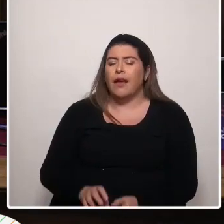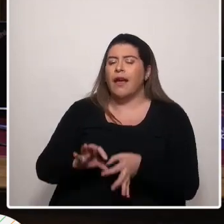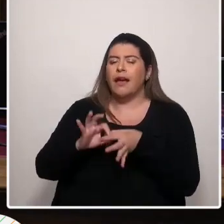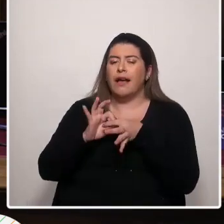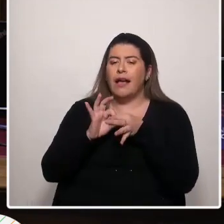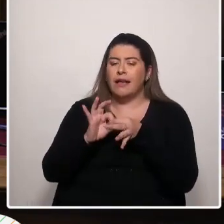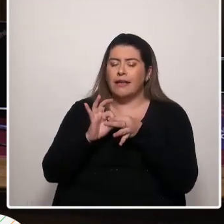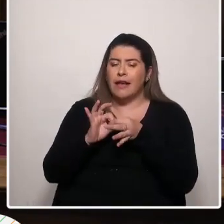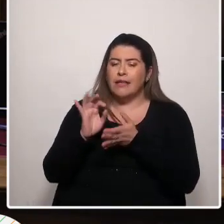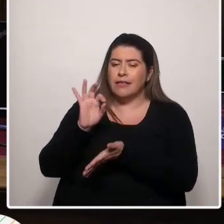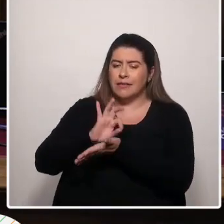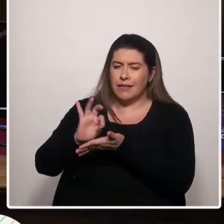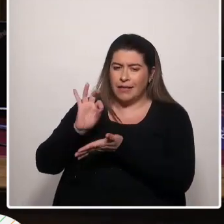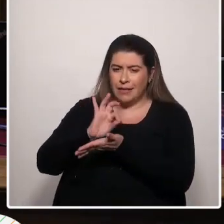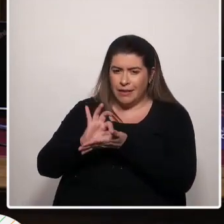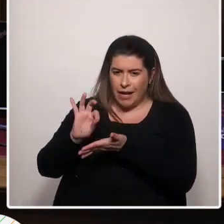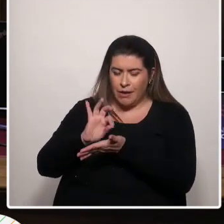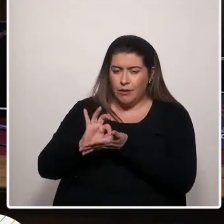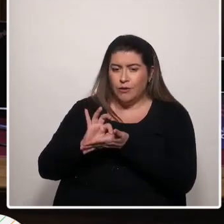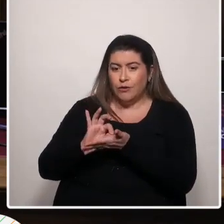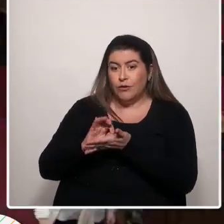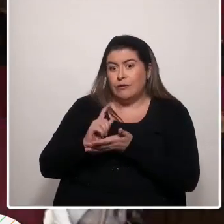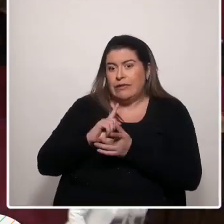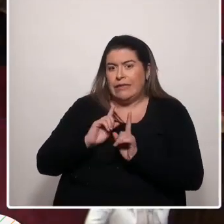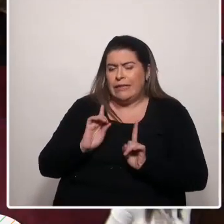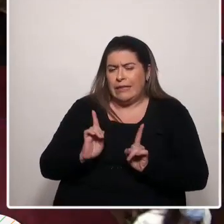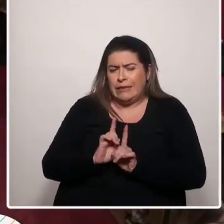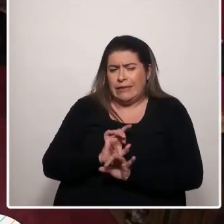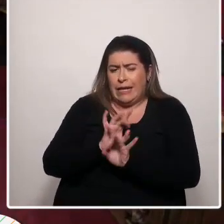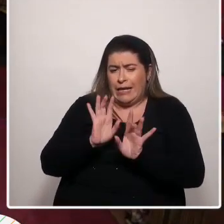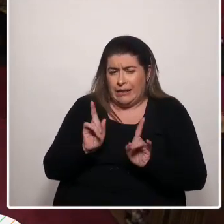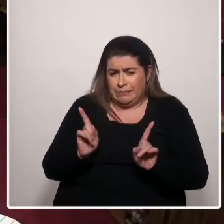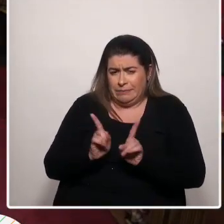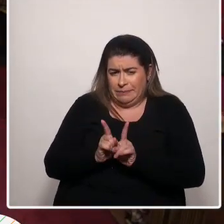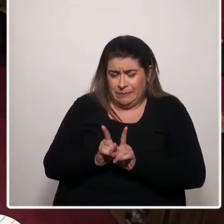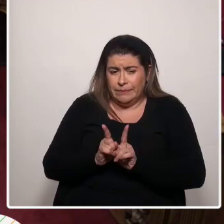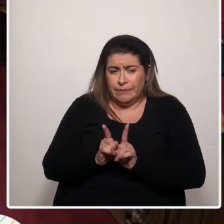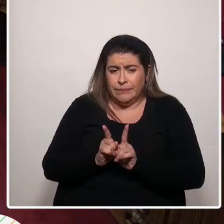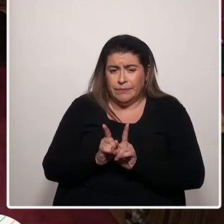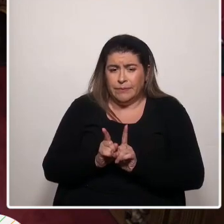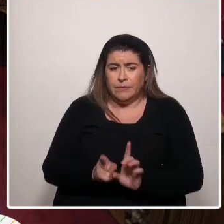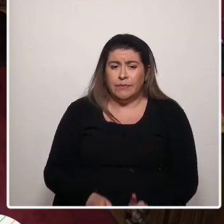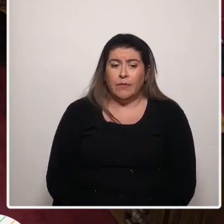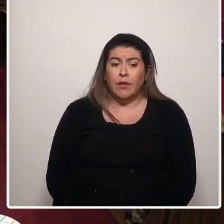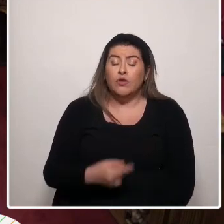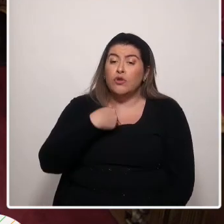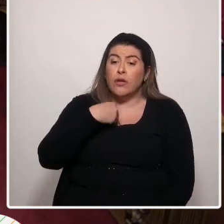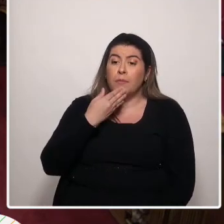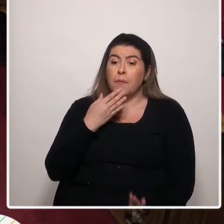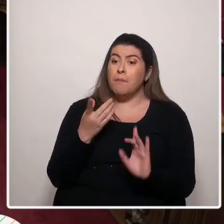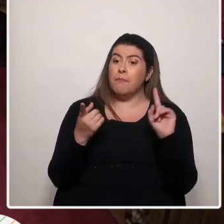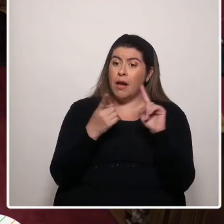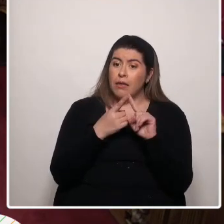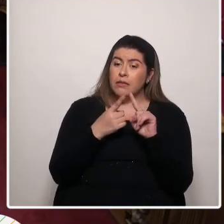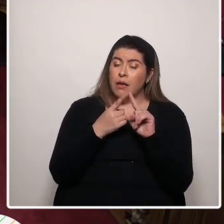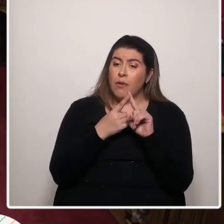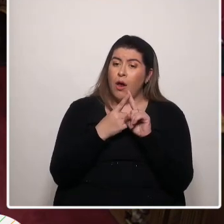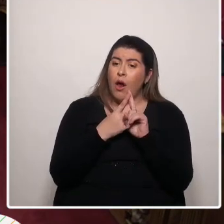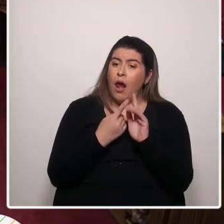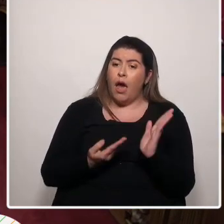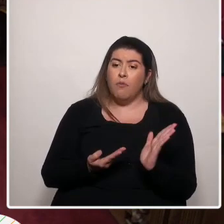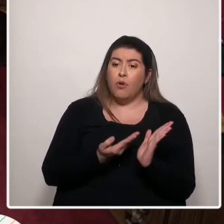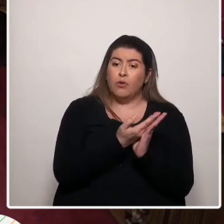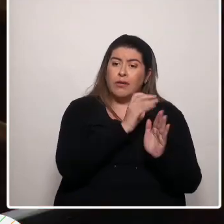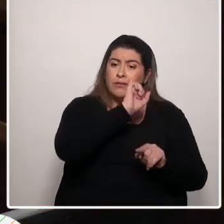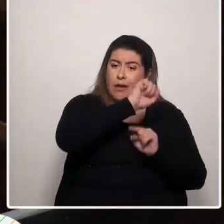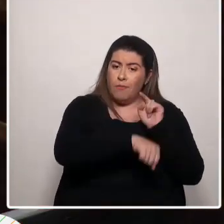Gracias, señor secretario. Voy a tratar de ser bien precisa. Respecto de, yo también participé en lo que fue la propuesta que se